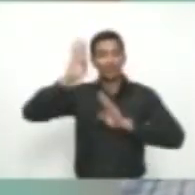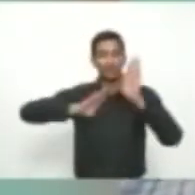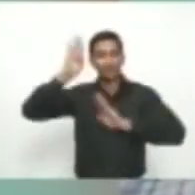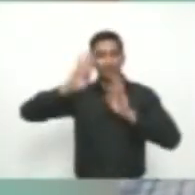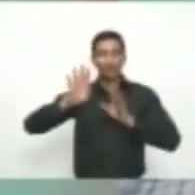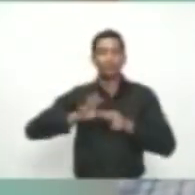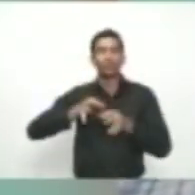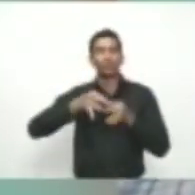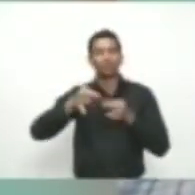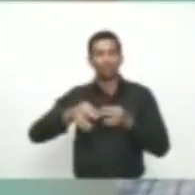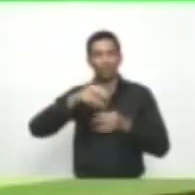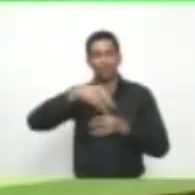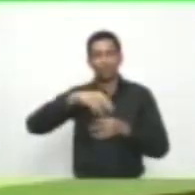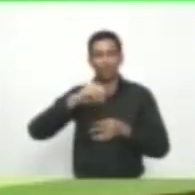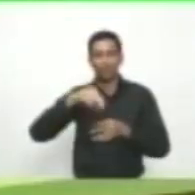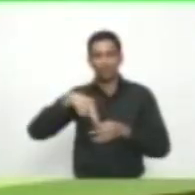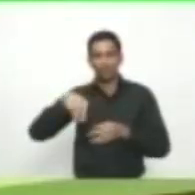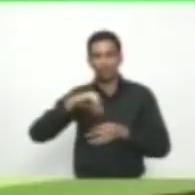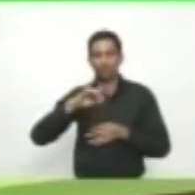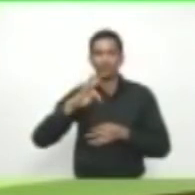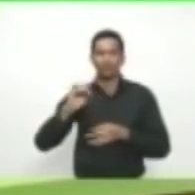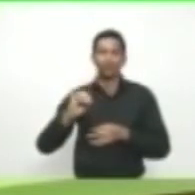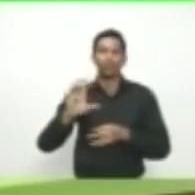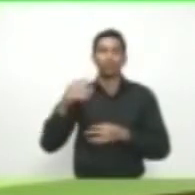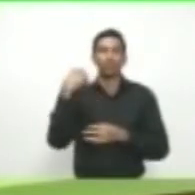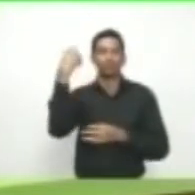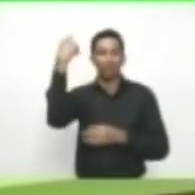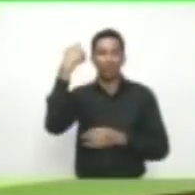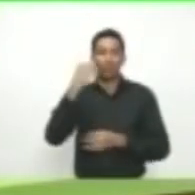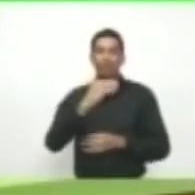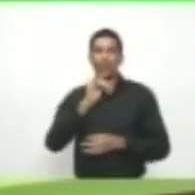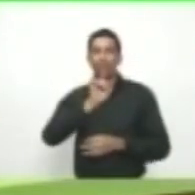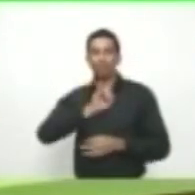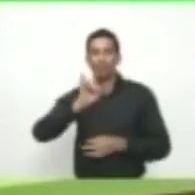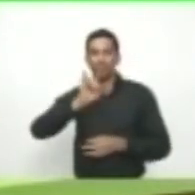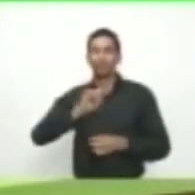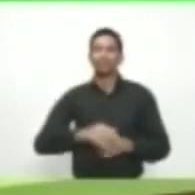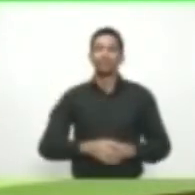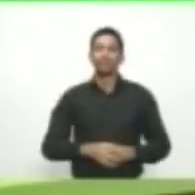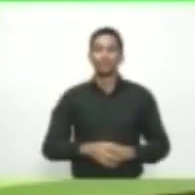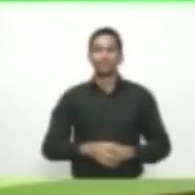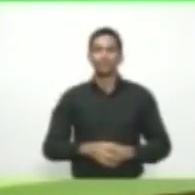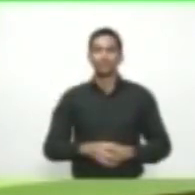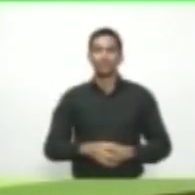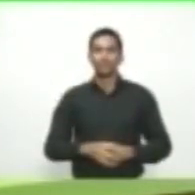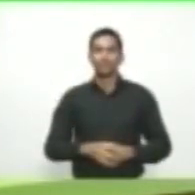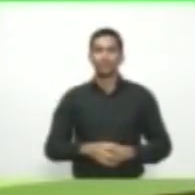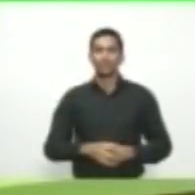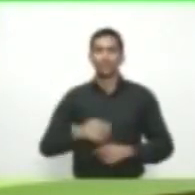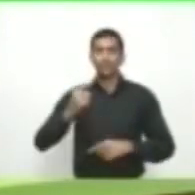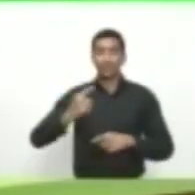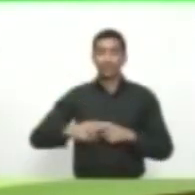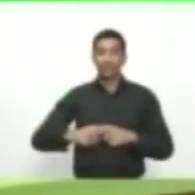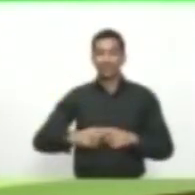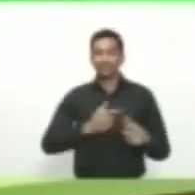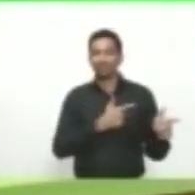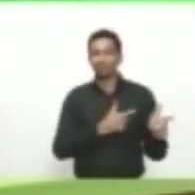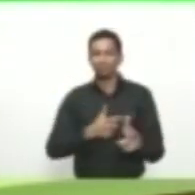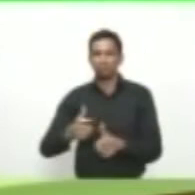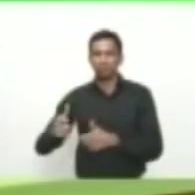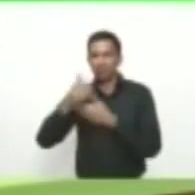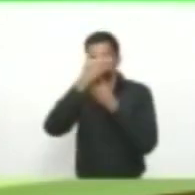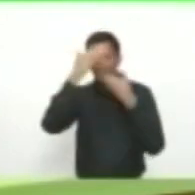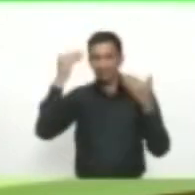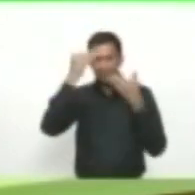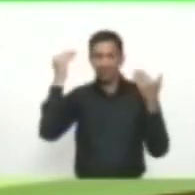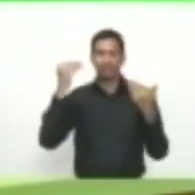partido de la U. Bien, y en otros temas, el excombatiente de las FARC, Benedicto González, habló sobre la preocupación que tienen